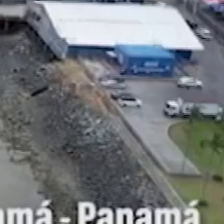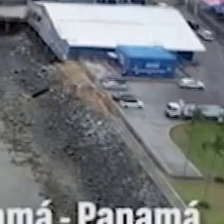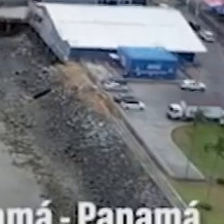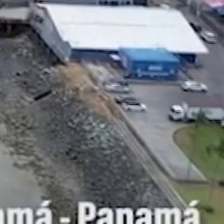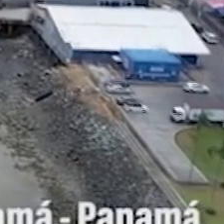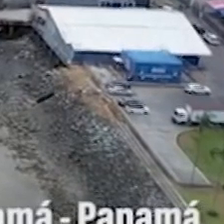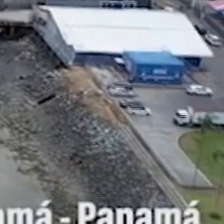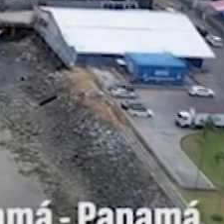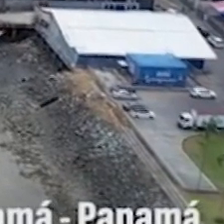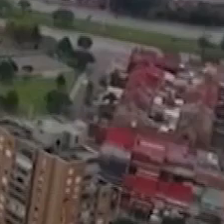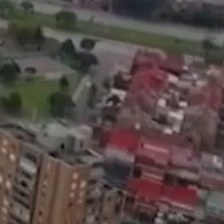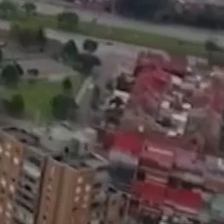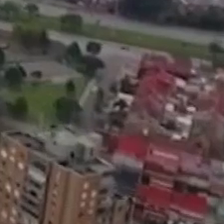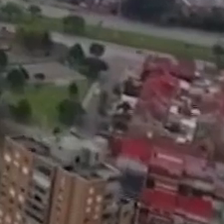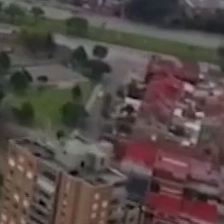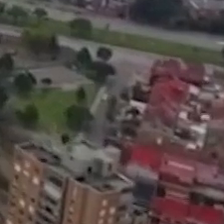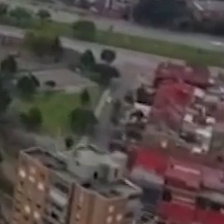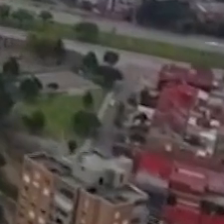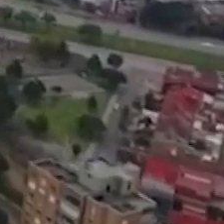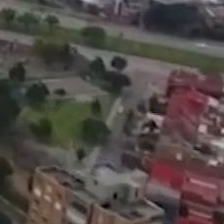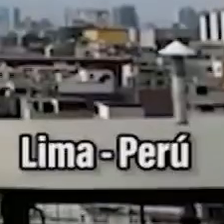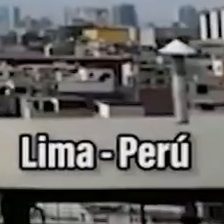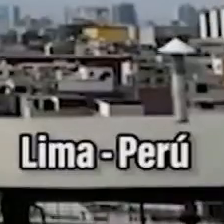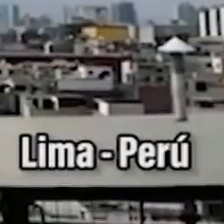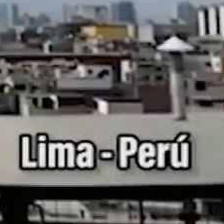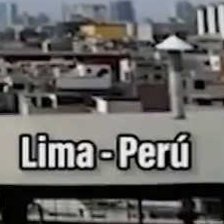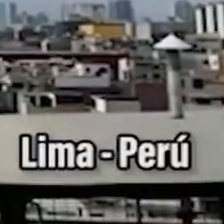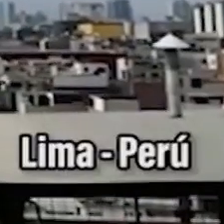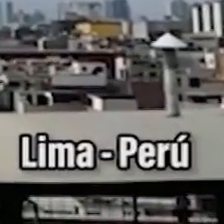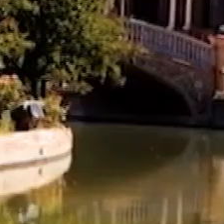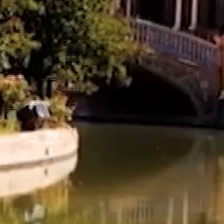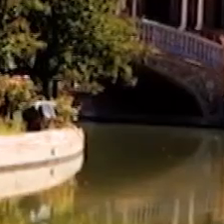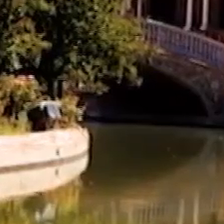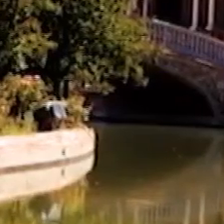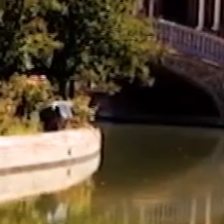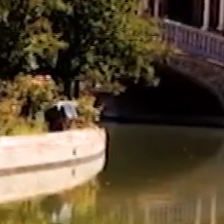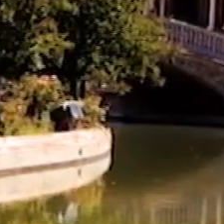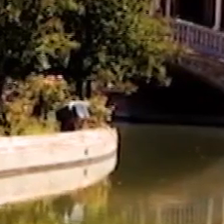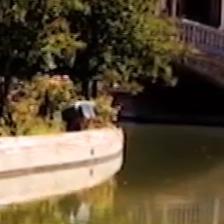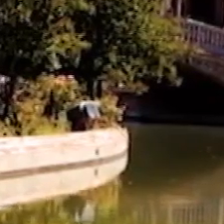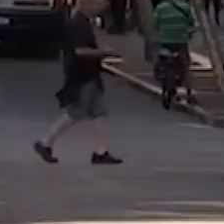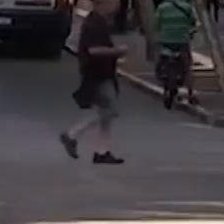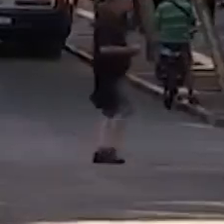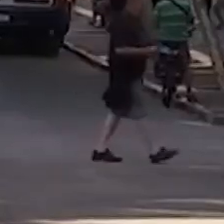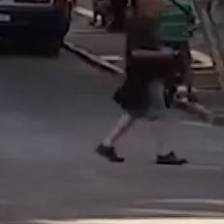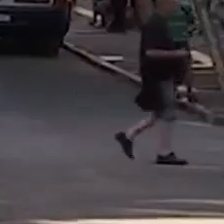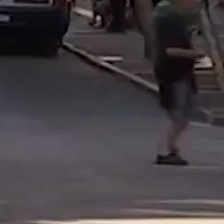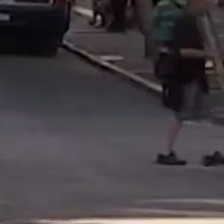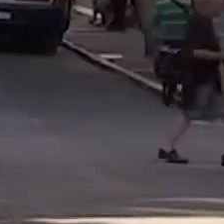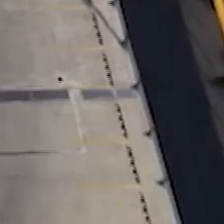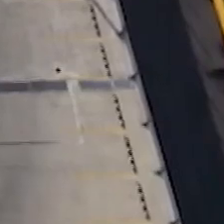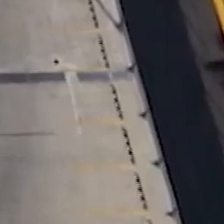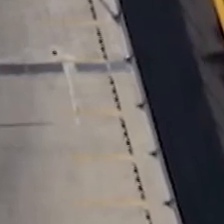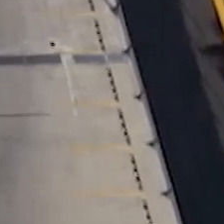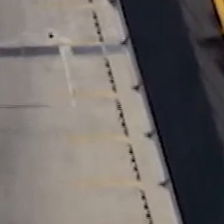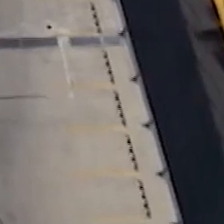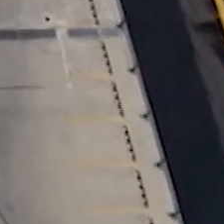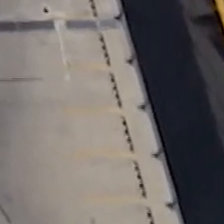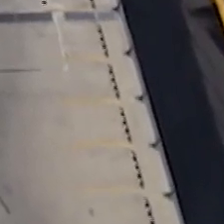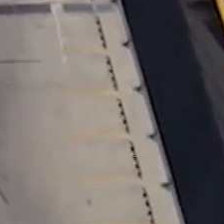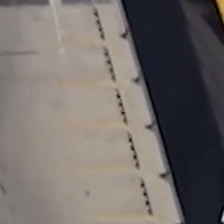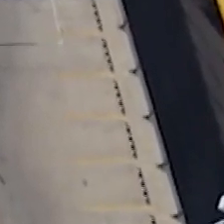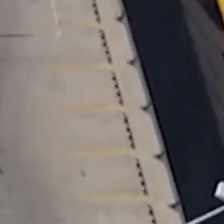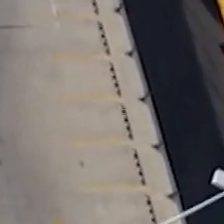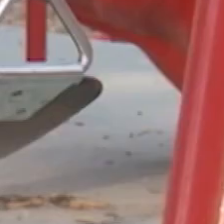Mi ciudad ya no es la misma. Un fenómeno inaudito nos obligó a desacelerar el frenético ritmo con el que usualmente